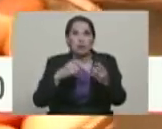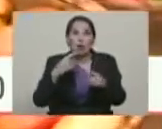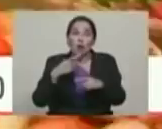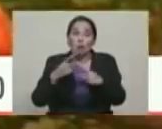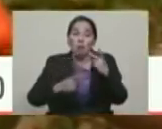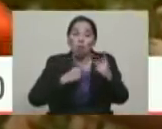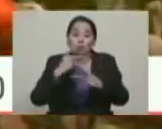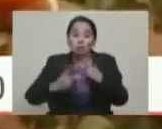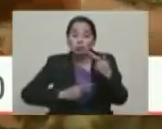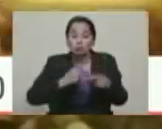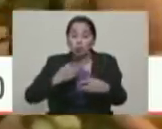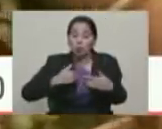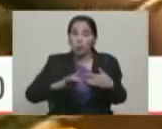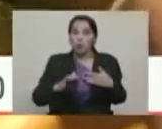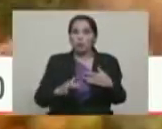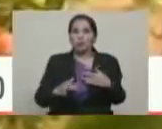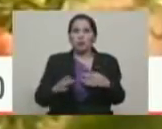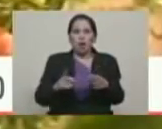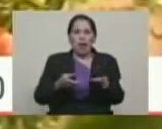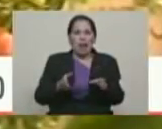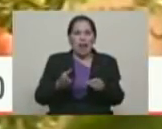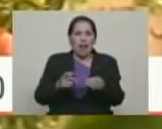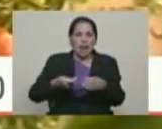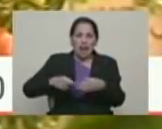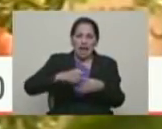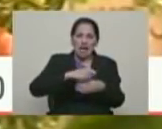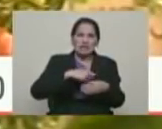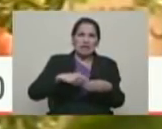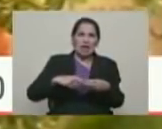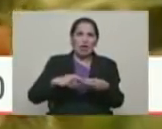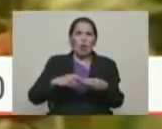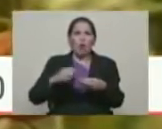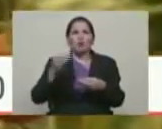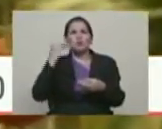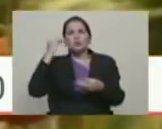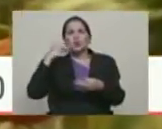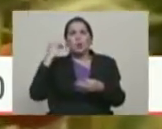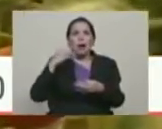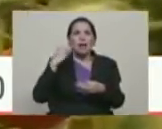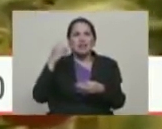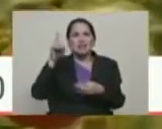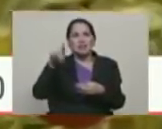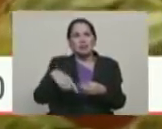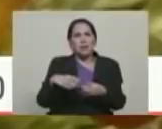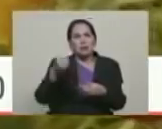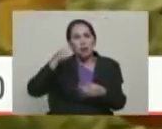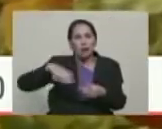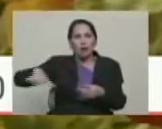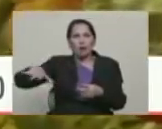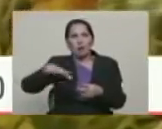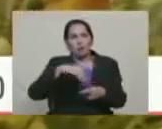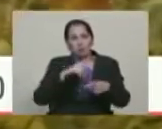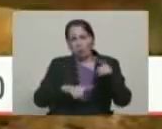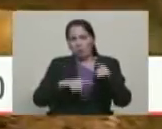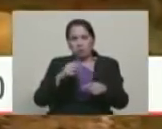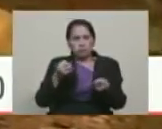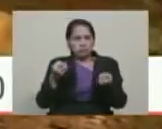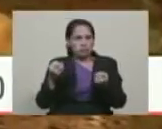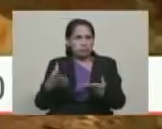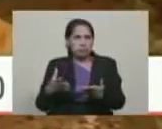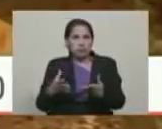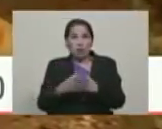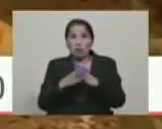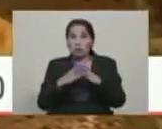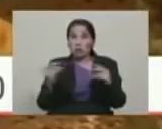de enlatados de salsa de tomate, pasta de tomate y encurtidos para el pueblo. Desde acá nosotros, ¿verdad?,